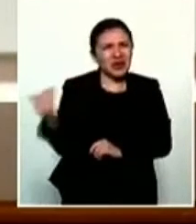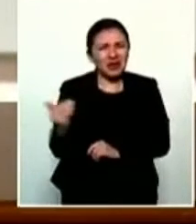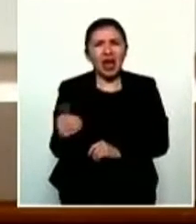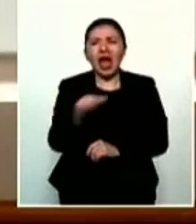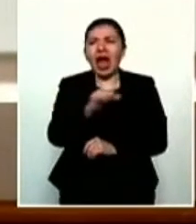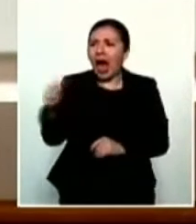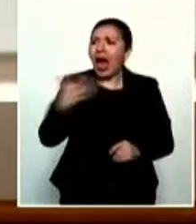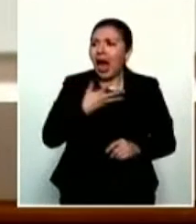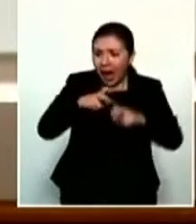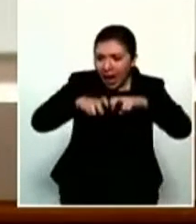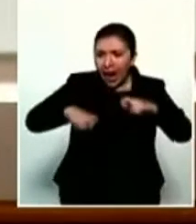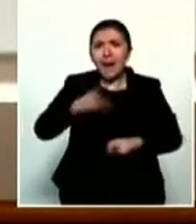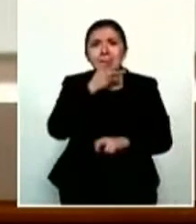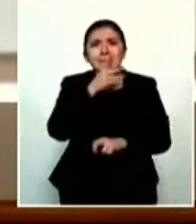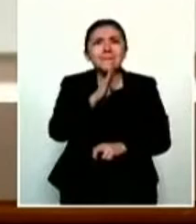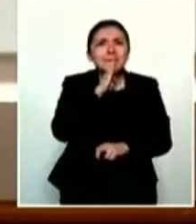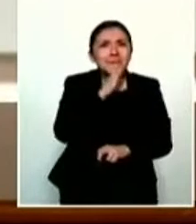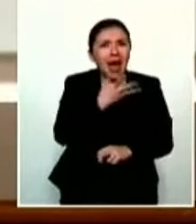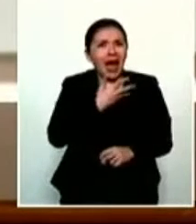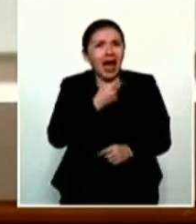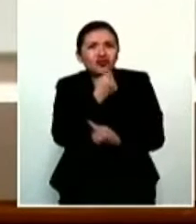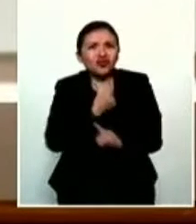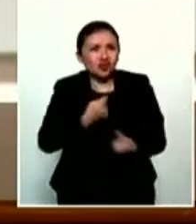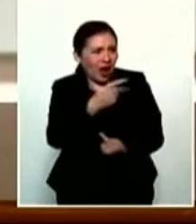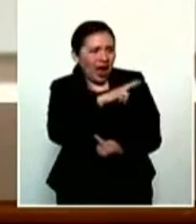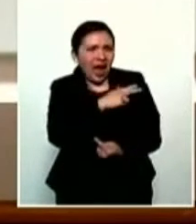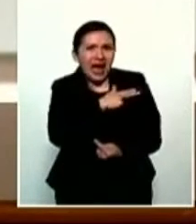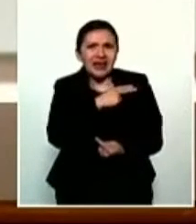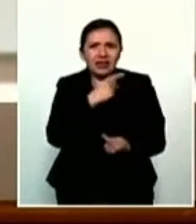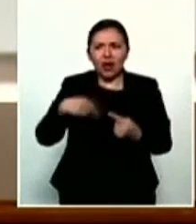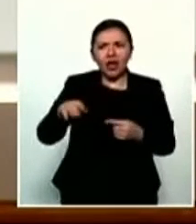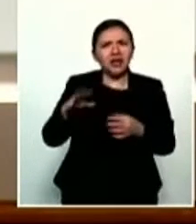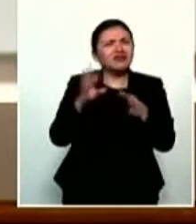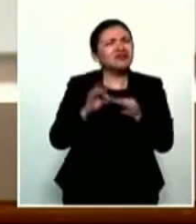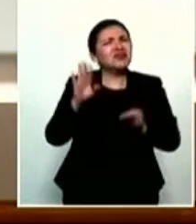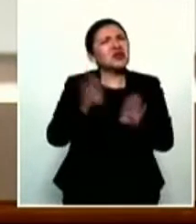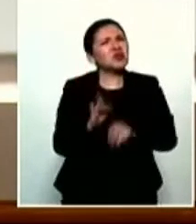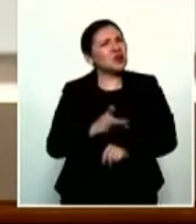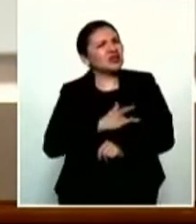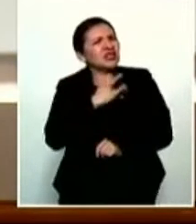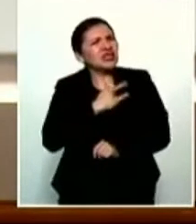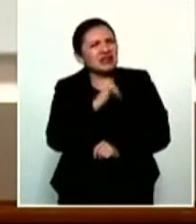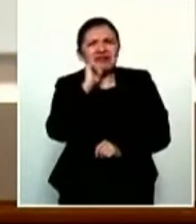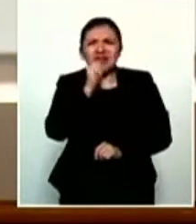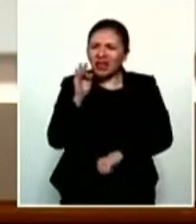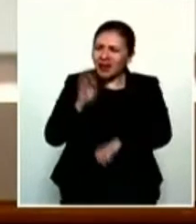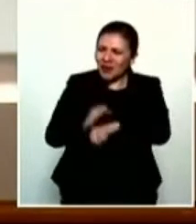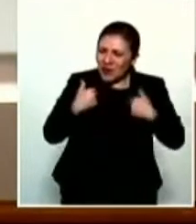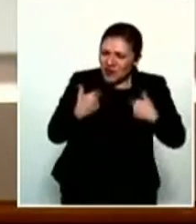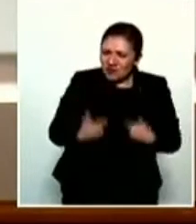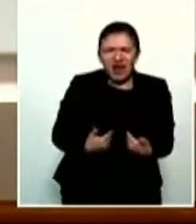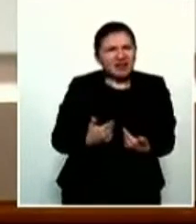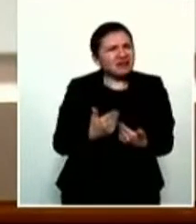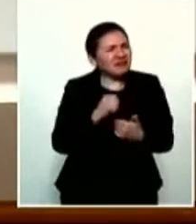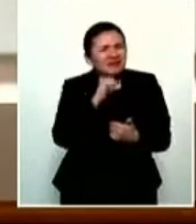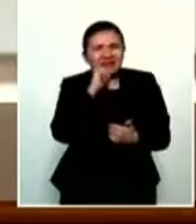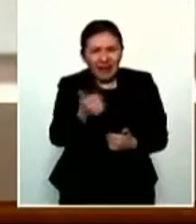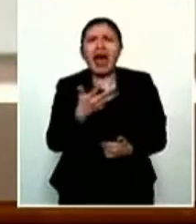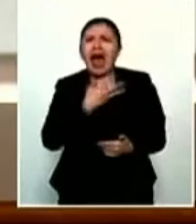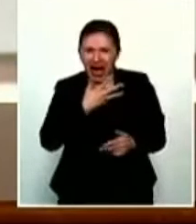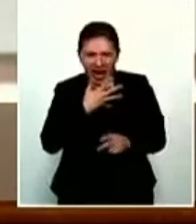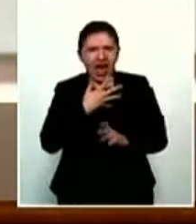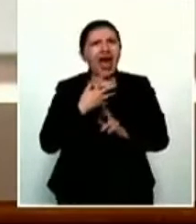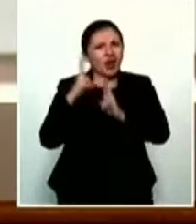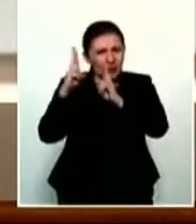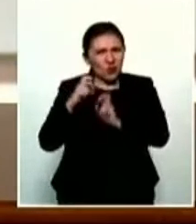lesionados, con una carencia de sensibilidad y de humanidad. Ahí están las grabaciones, no